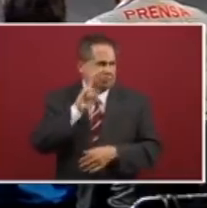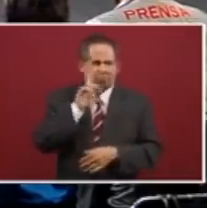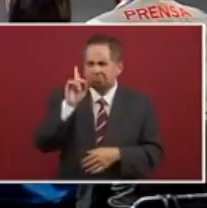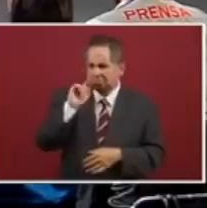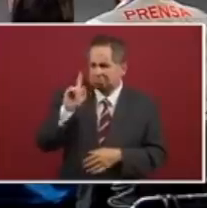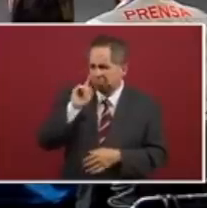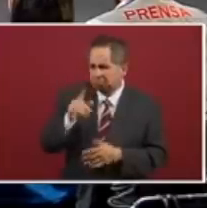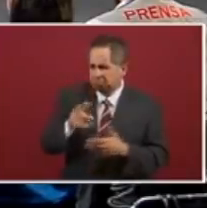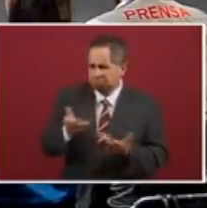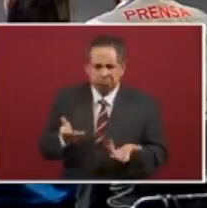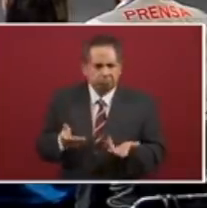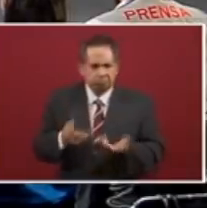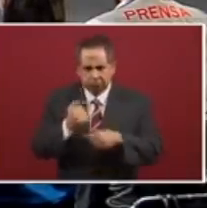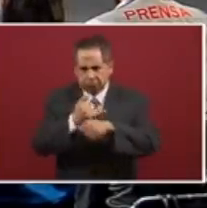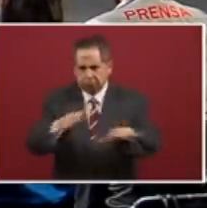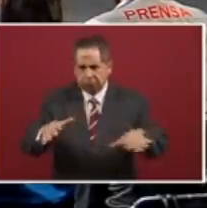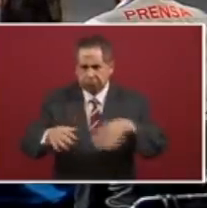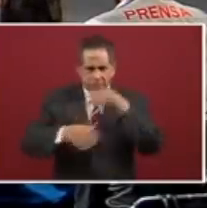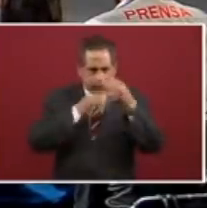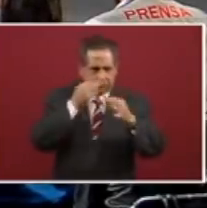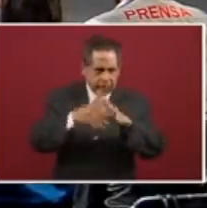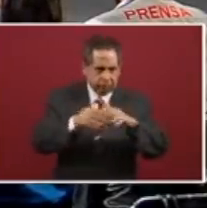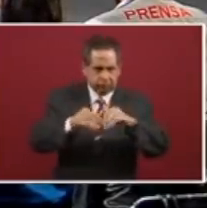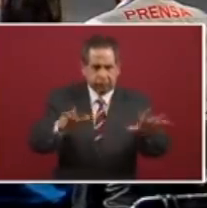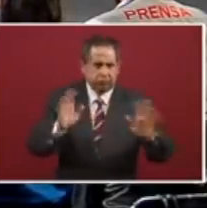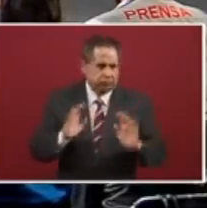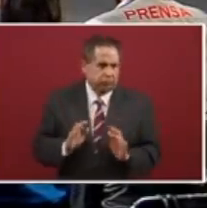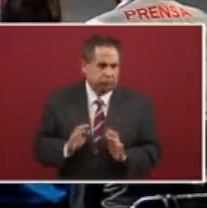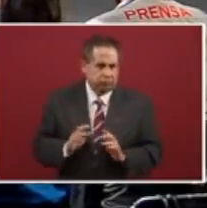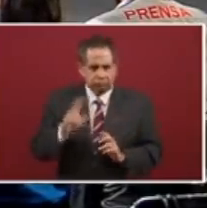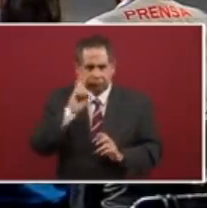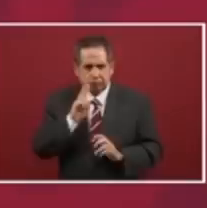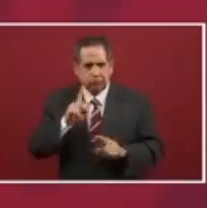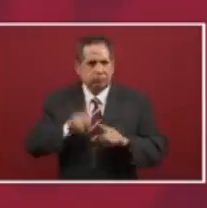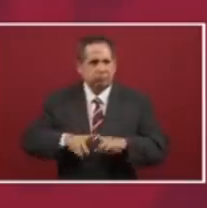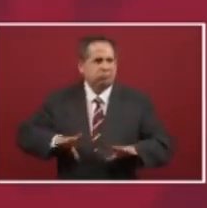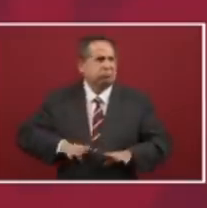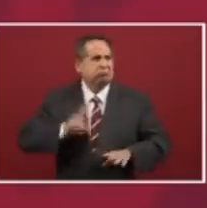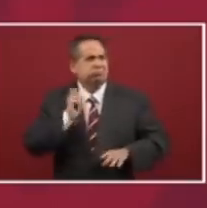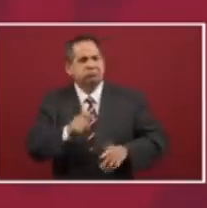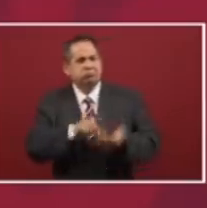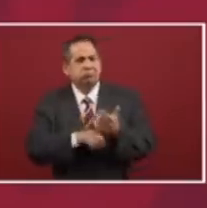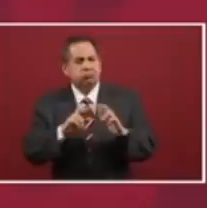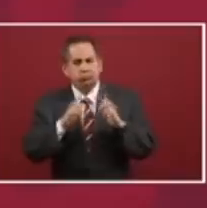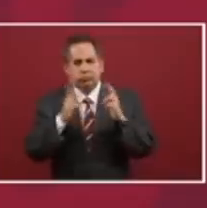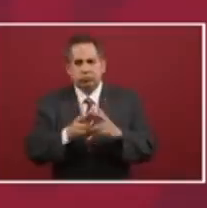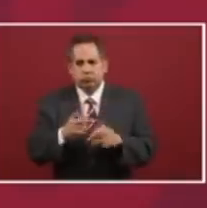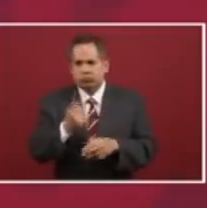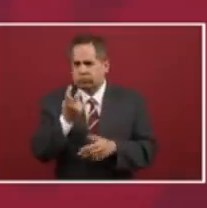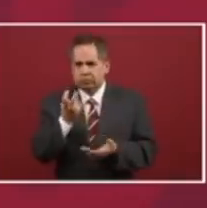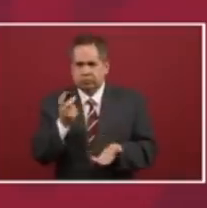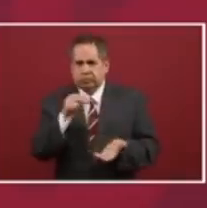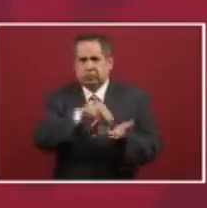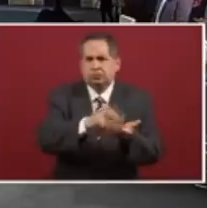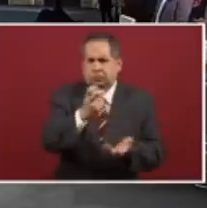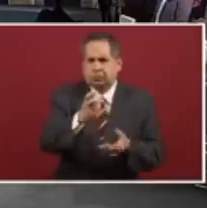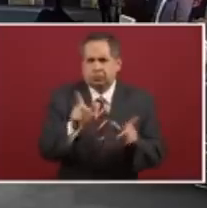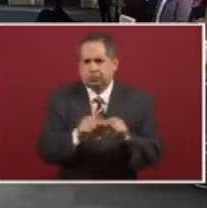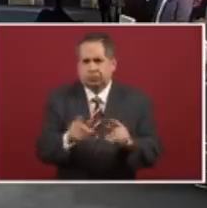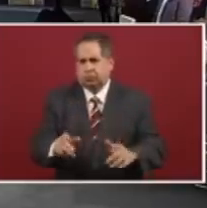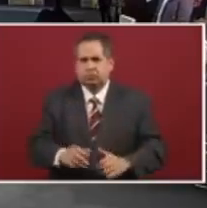se informa sobre qué carácter tiene esta reunión voy nada más a eso